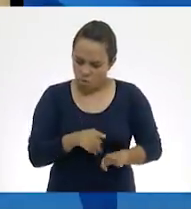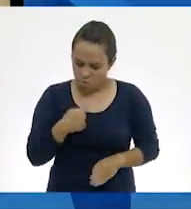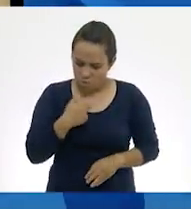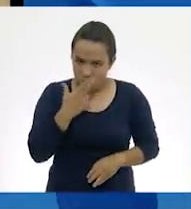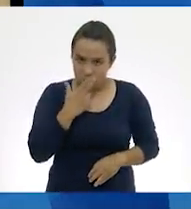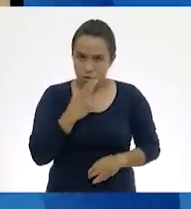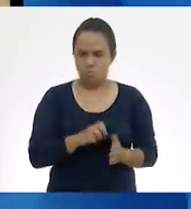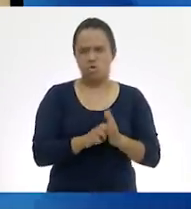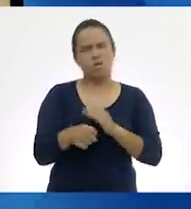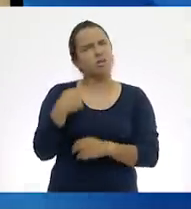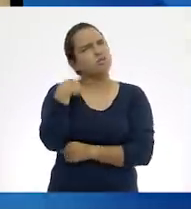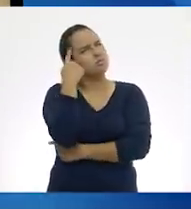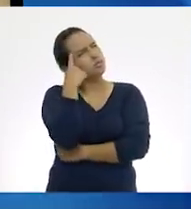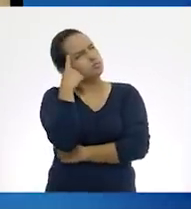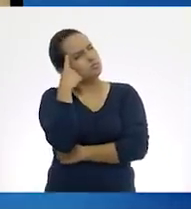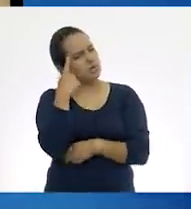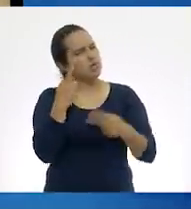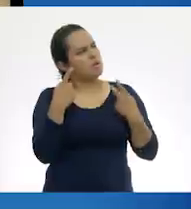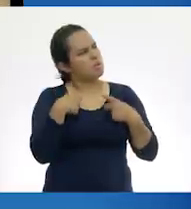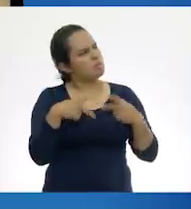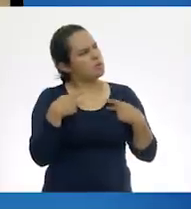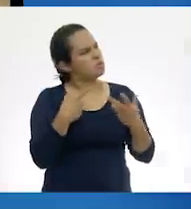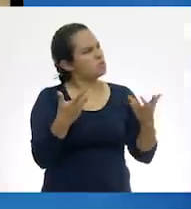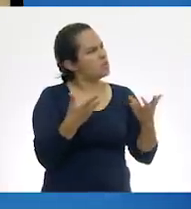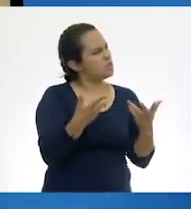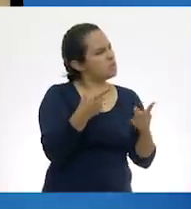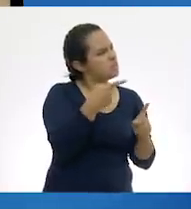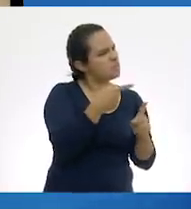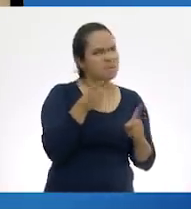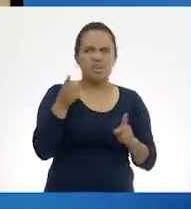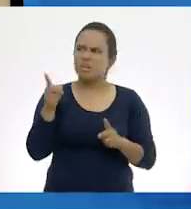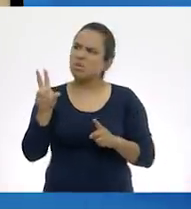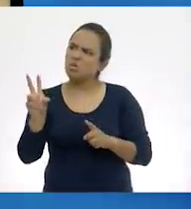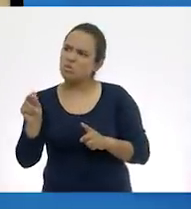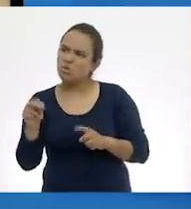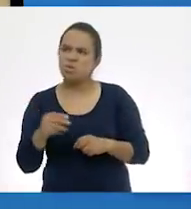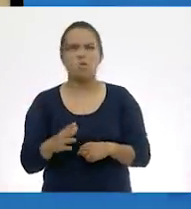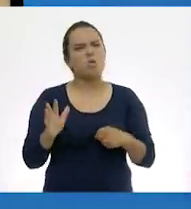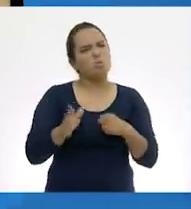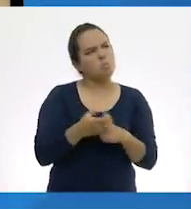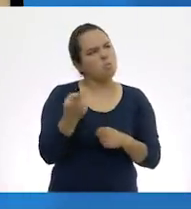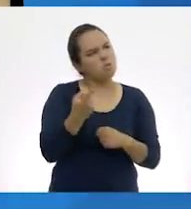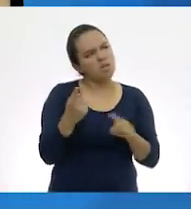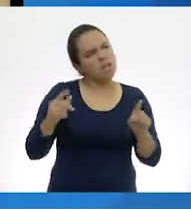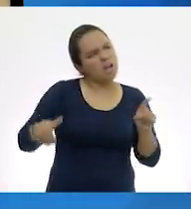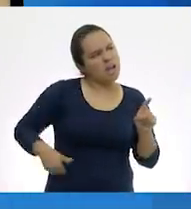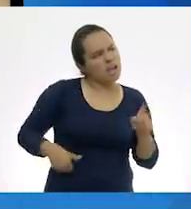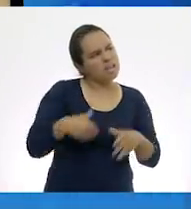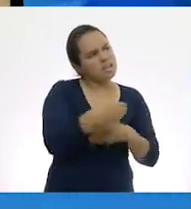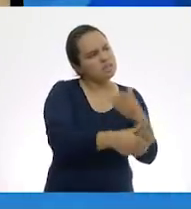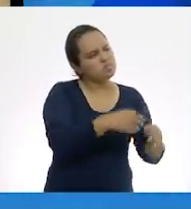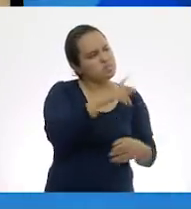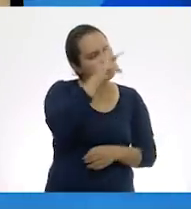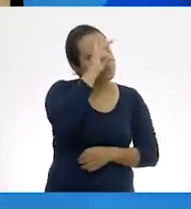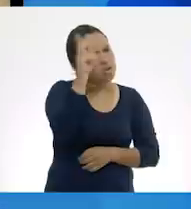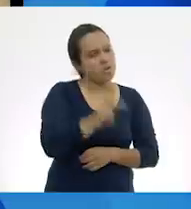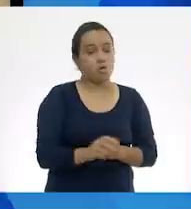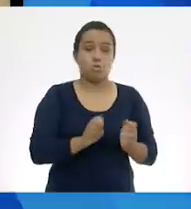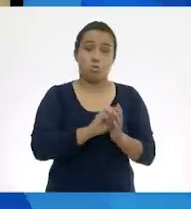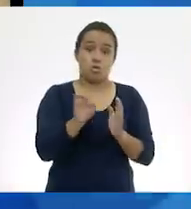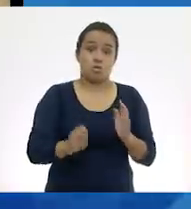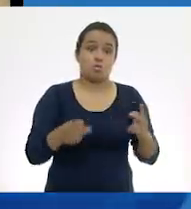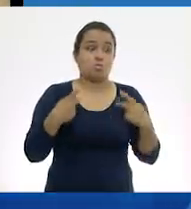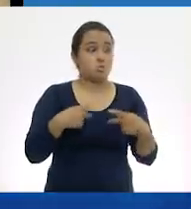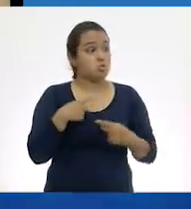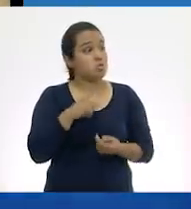hacía preguntas como ¿por qué a veces las personas hacemos unas cosas y no otras? ¿Por qué algunos accidentes tienen consecuencias diferentes, como que a veces la gente no